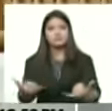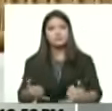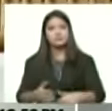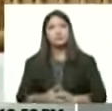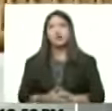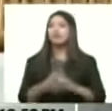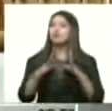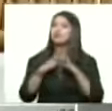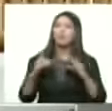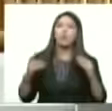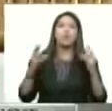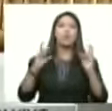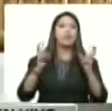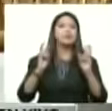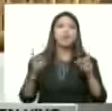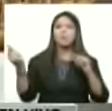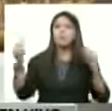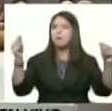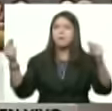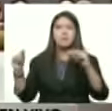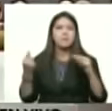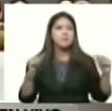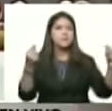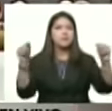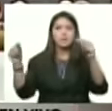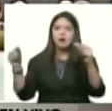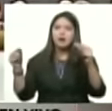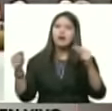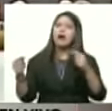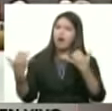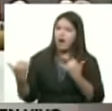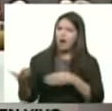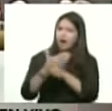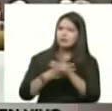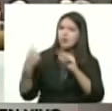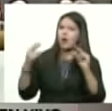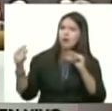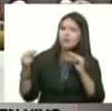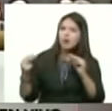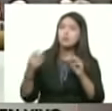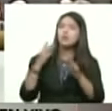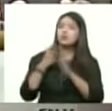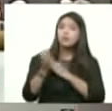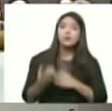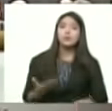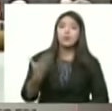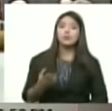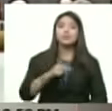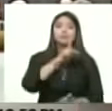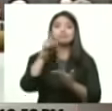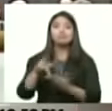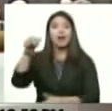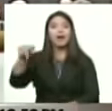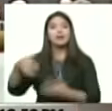Todo el tema que tanto se ha hablado, lo conversábamos ahora, lo simbólico que es estar aquí en